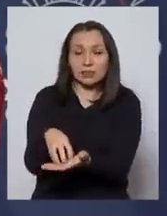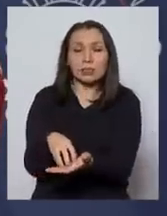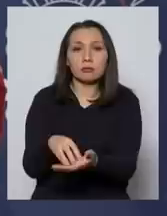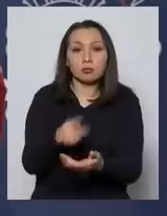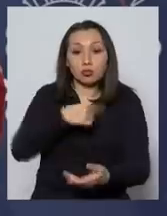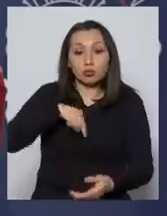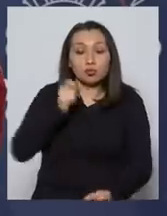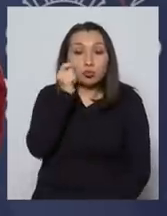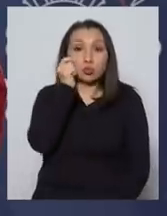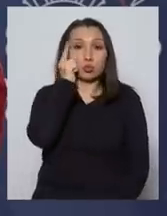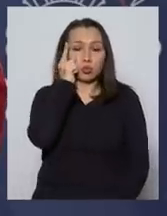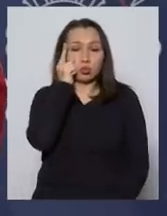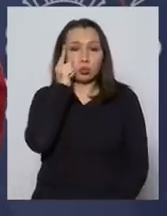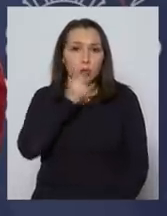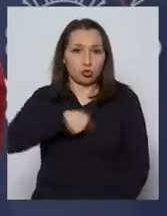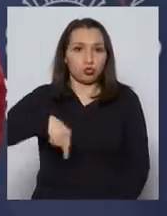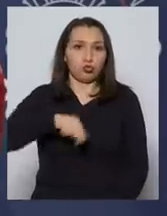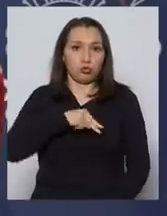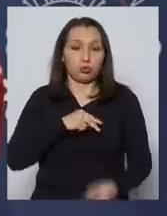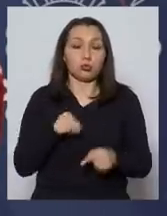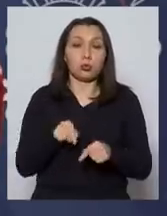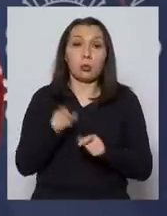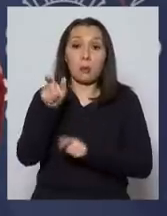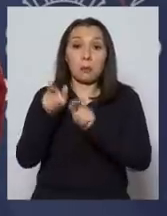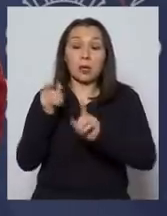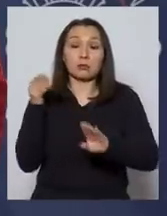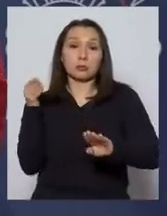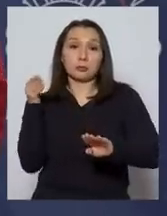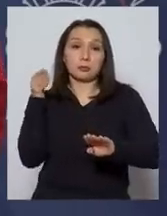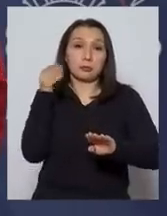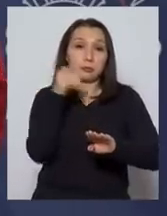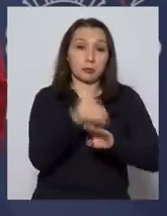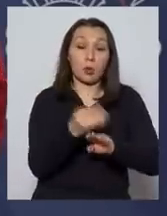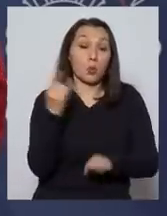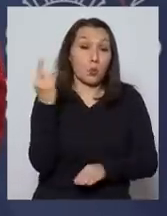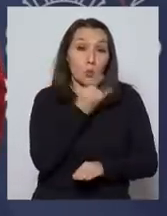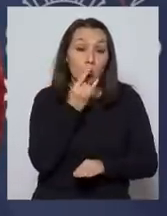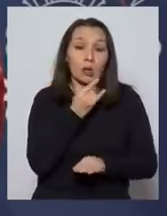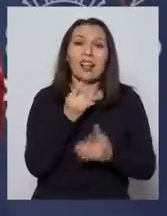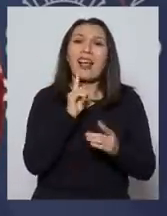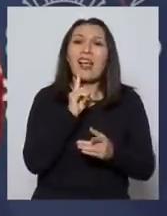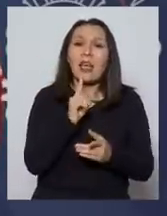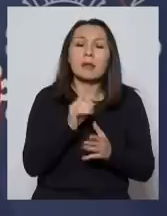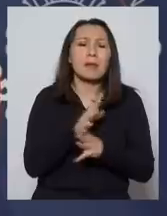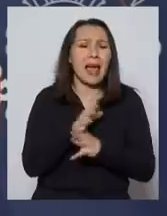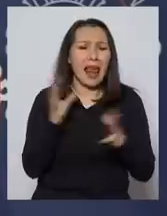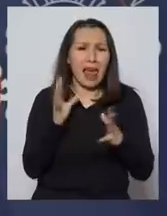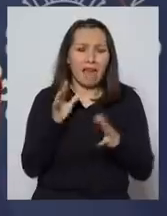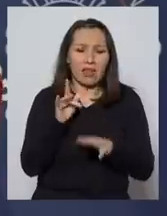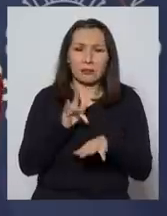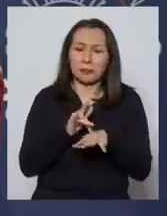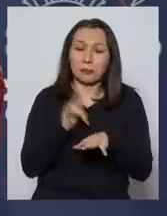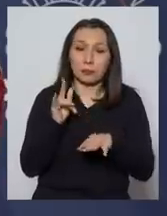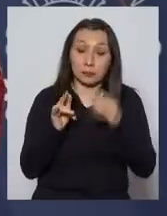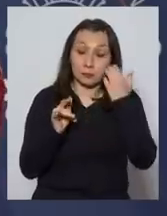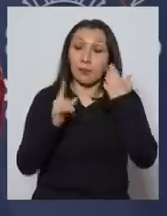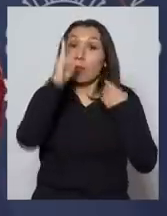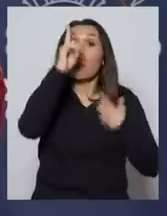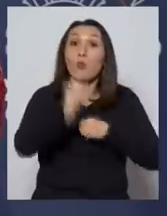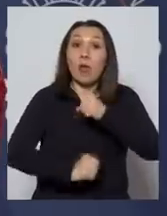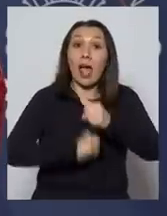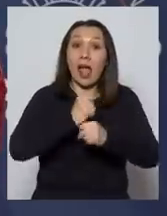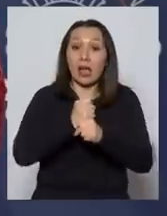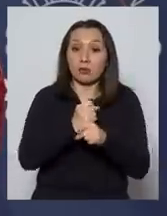el conocimiento de que los pacientes que llegan a las urgencias son los pacientes más graves.